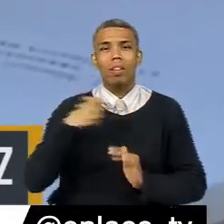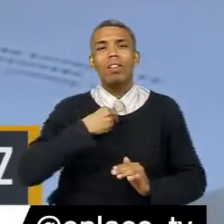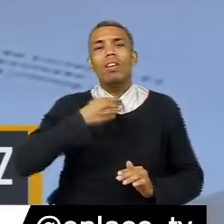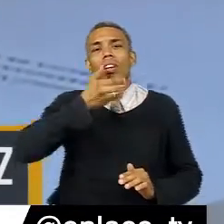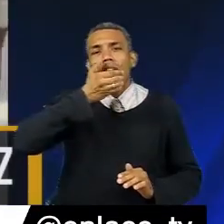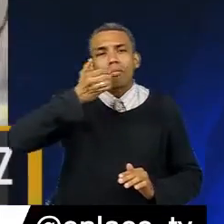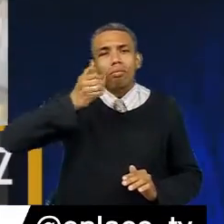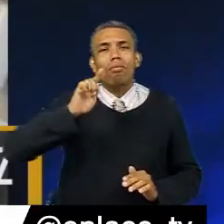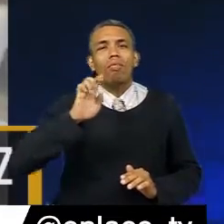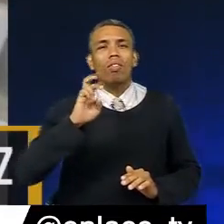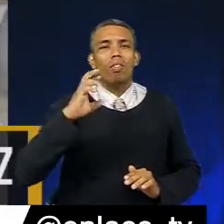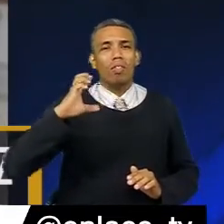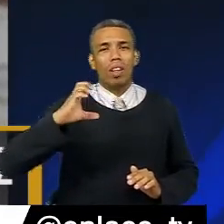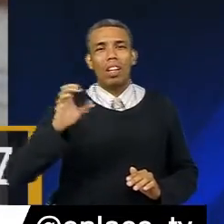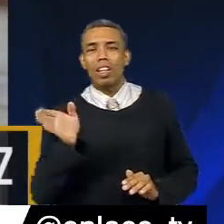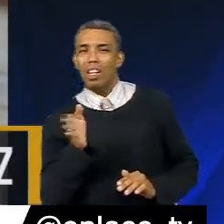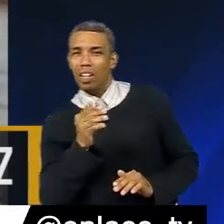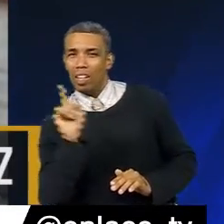de las FARC.